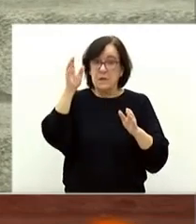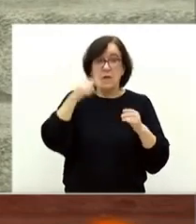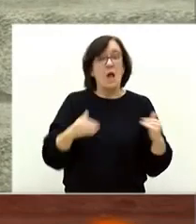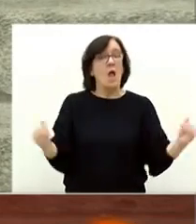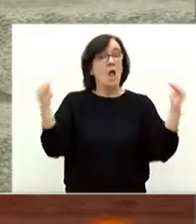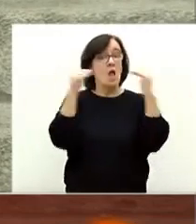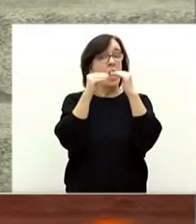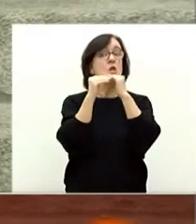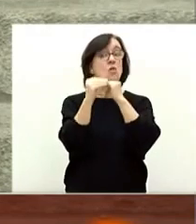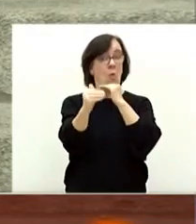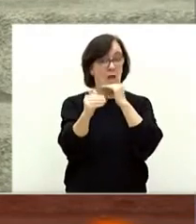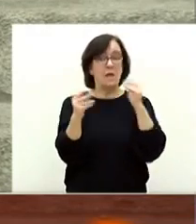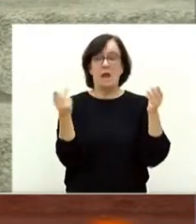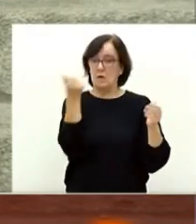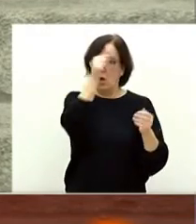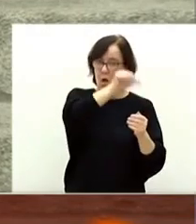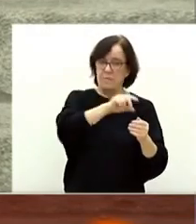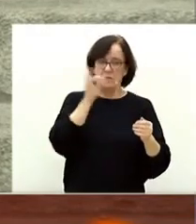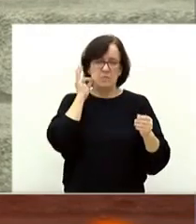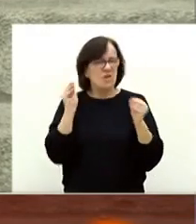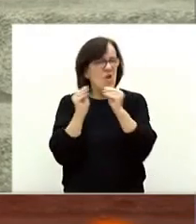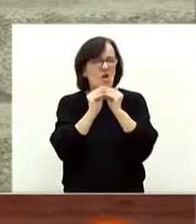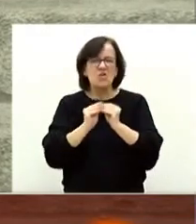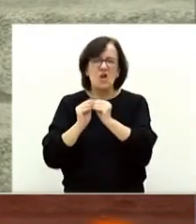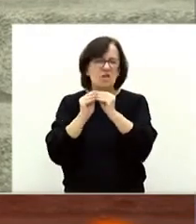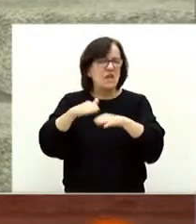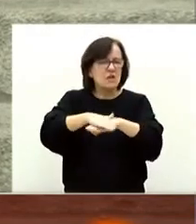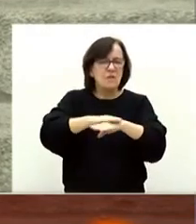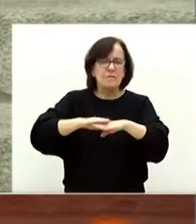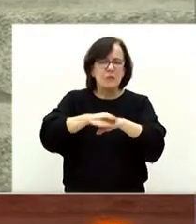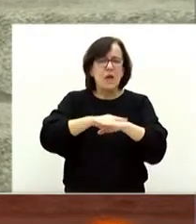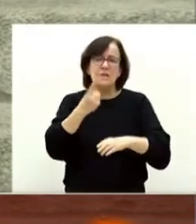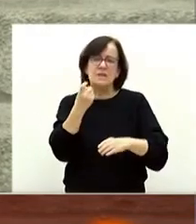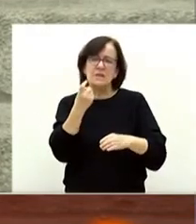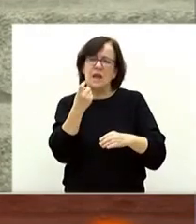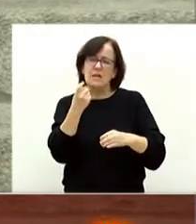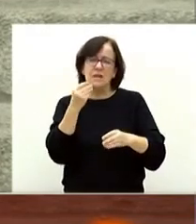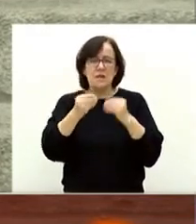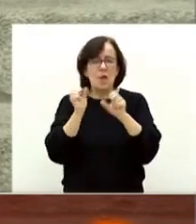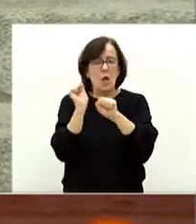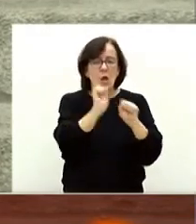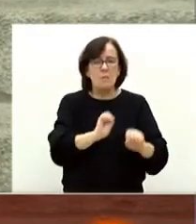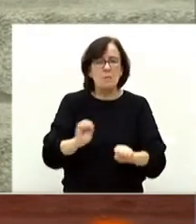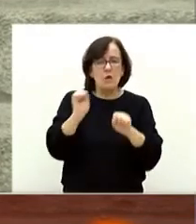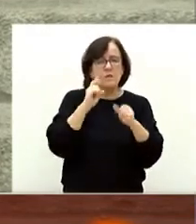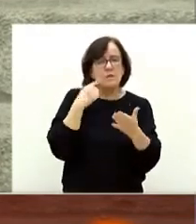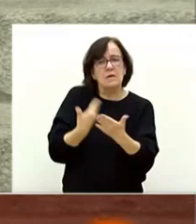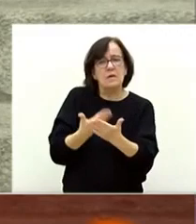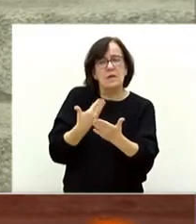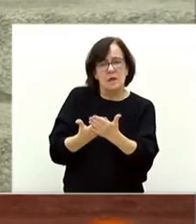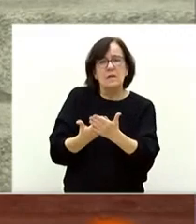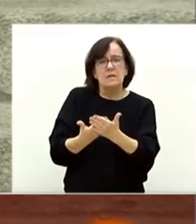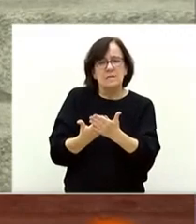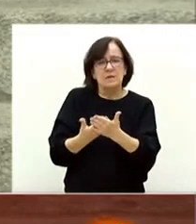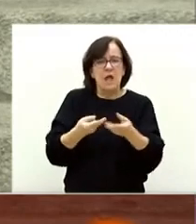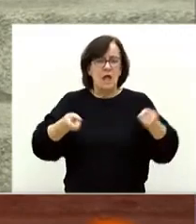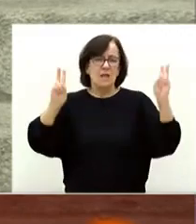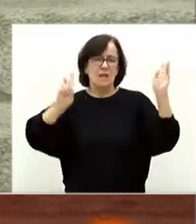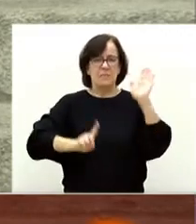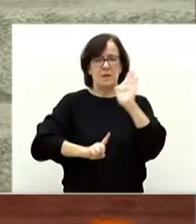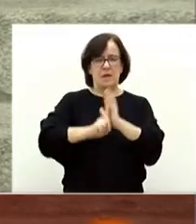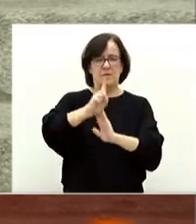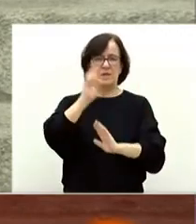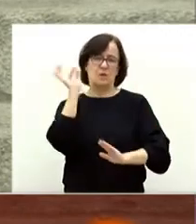igualdad, existe un consenso básico sobre la necesidad de proteger y garantizar el libre desarrollo